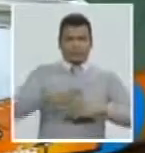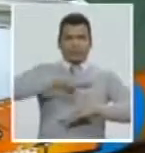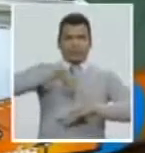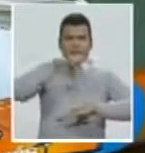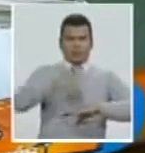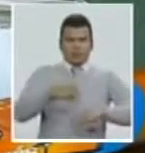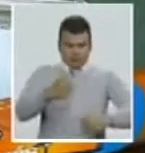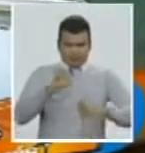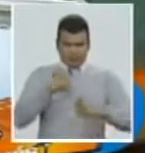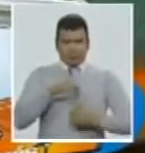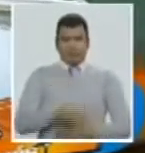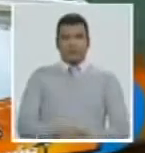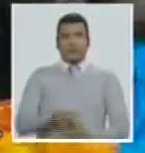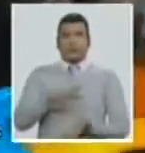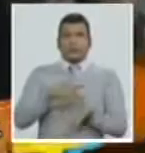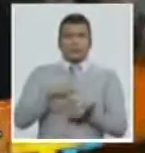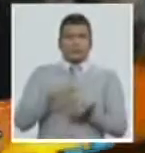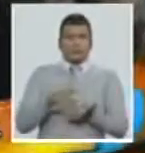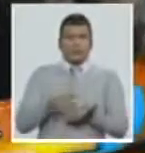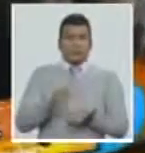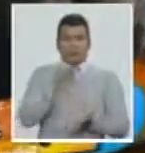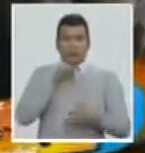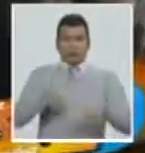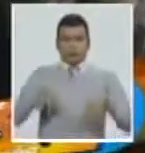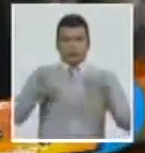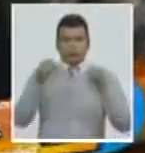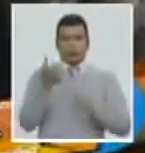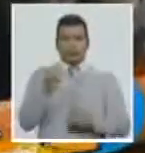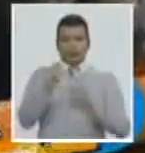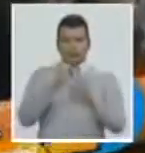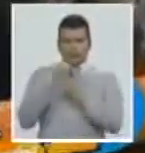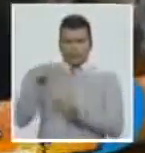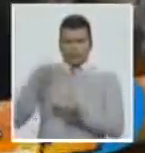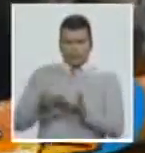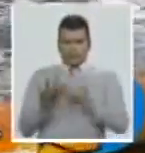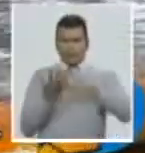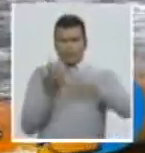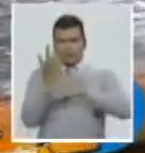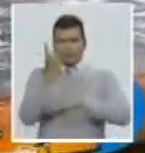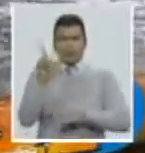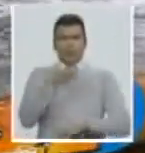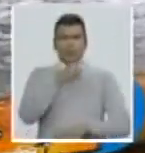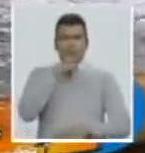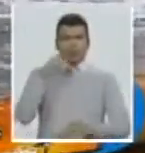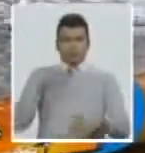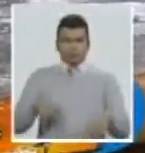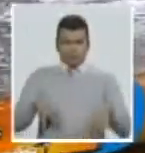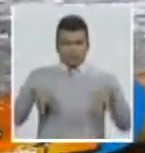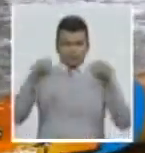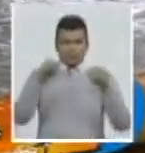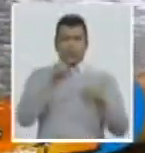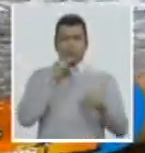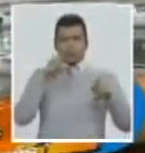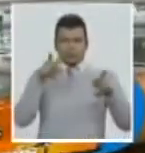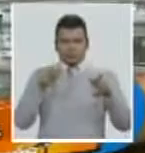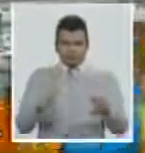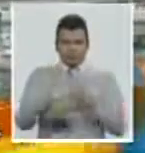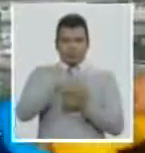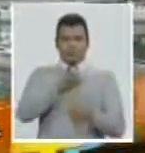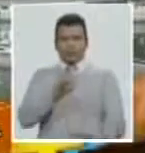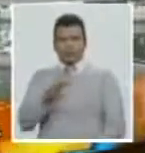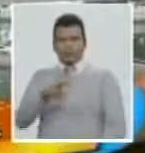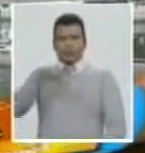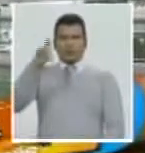Emergencia por falta de agua. Desde las 10 de esta noche hasta las 5 de la mañana del lunes festivo, se suspenderá el suministro del líquido en barrios del